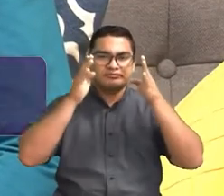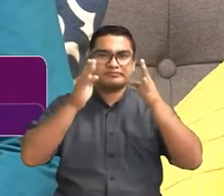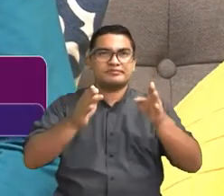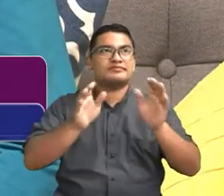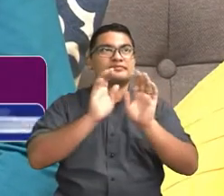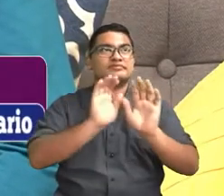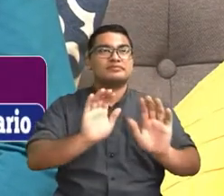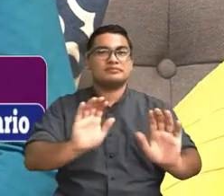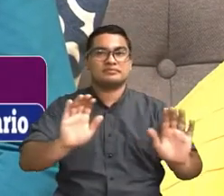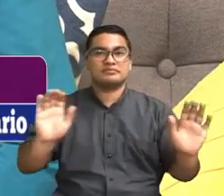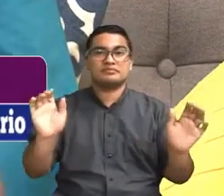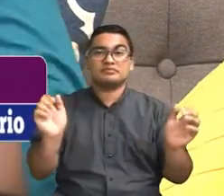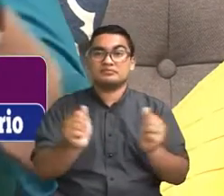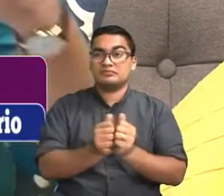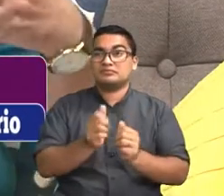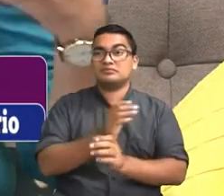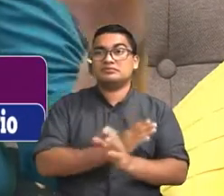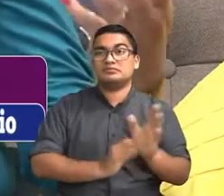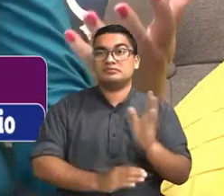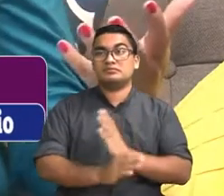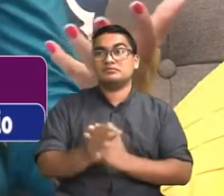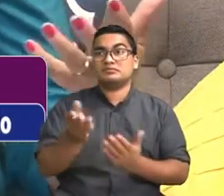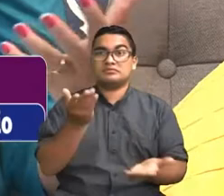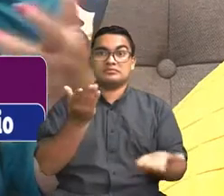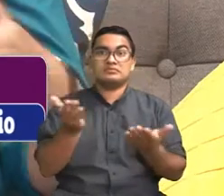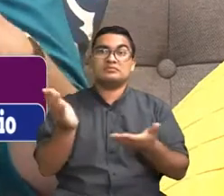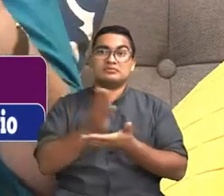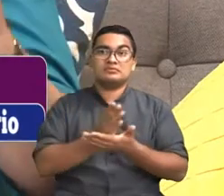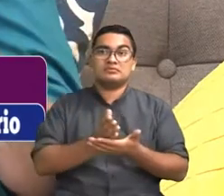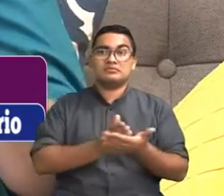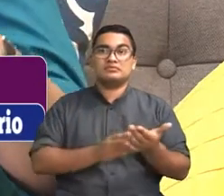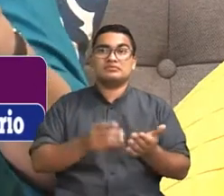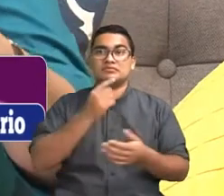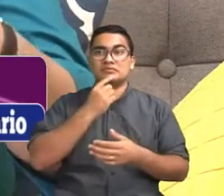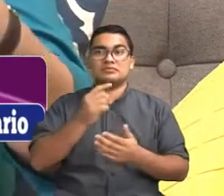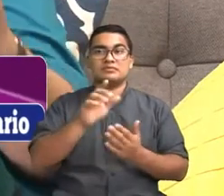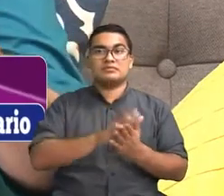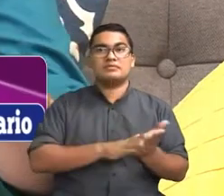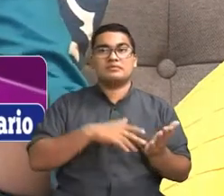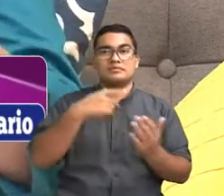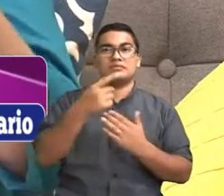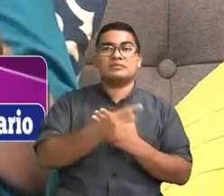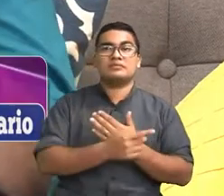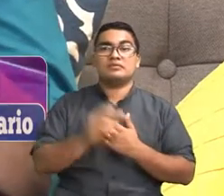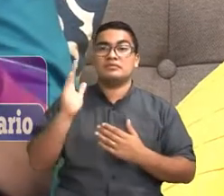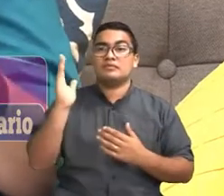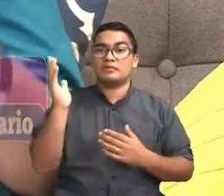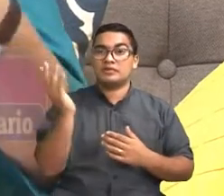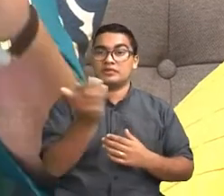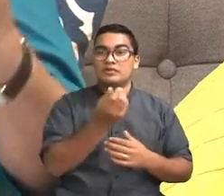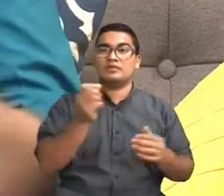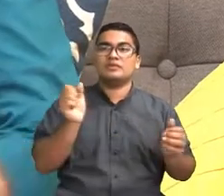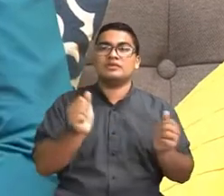niños que en algún momento se identificaron con el programa Todos con Vos. Tal vez recordás, exacto, todo un esfuerzo que hubo